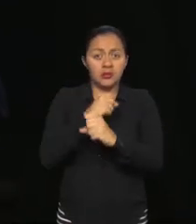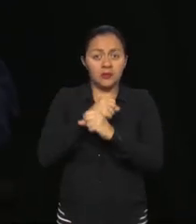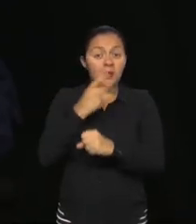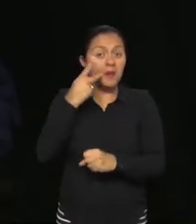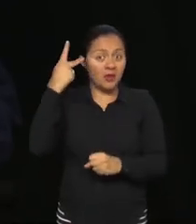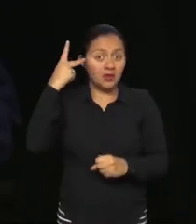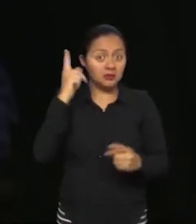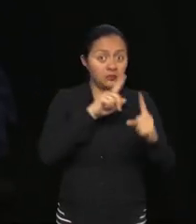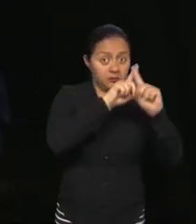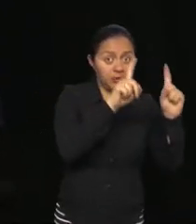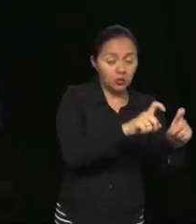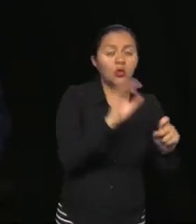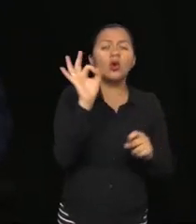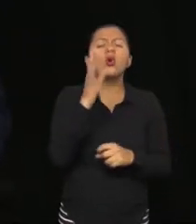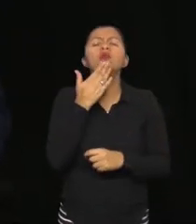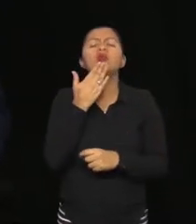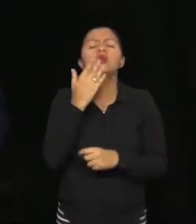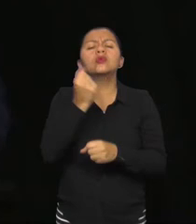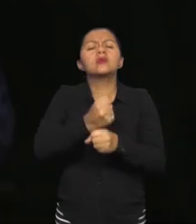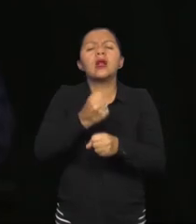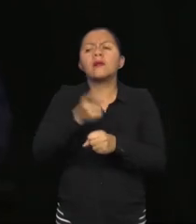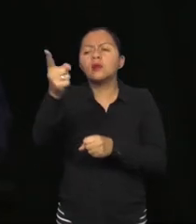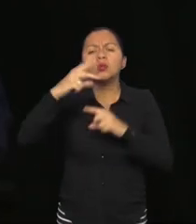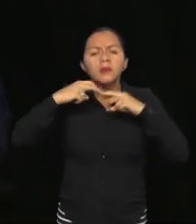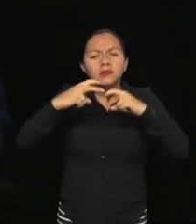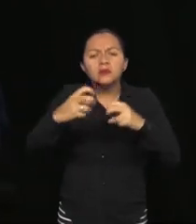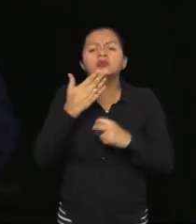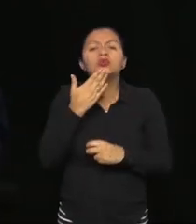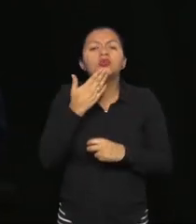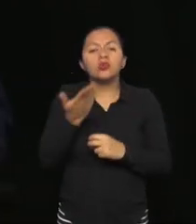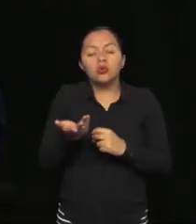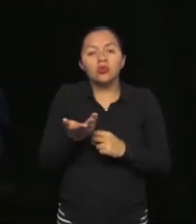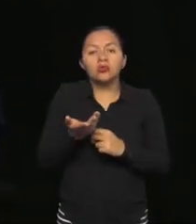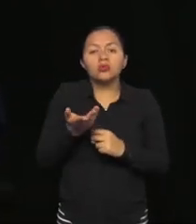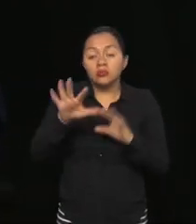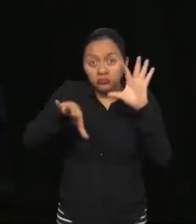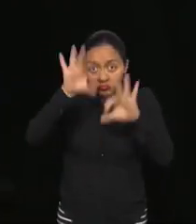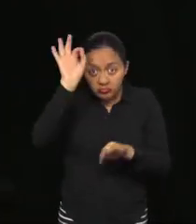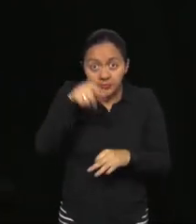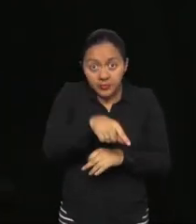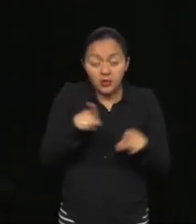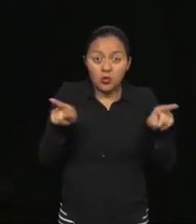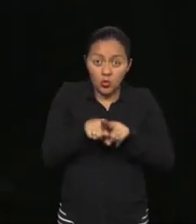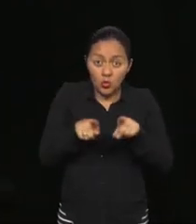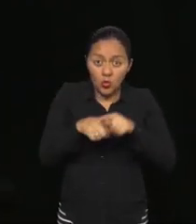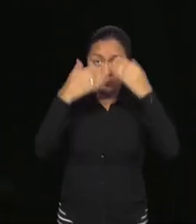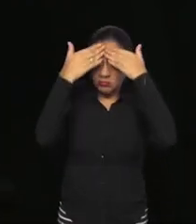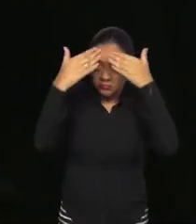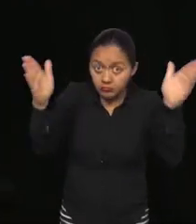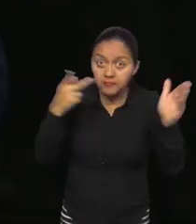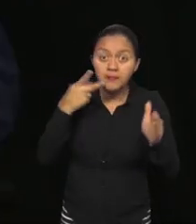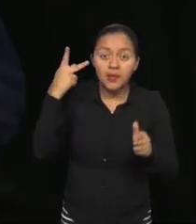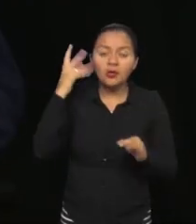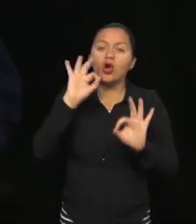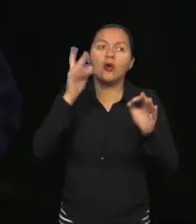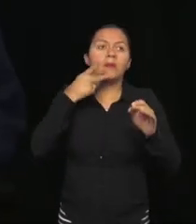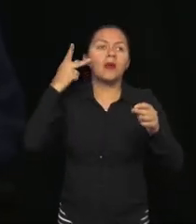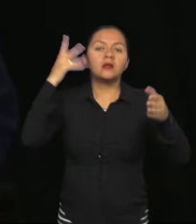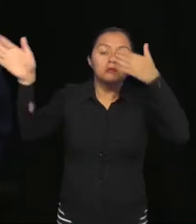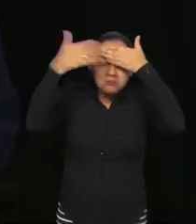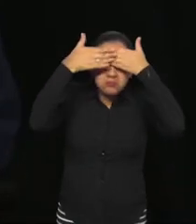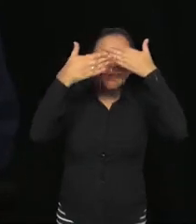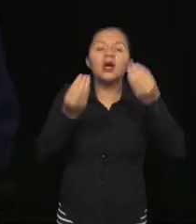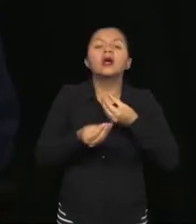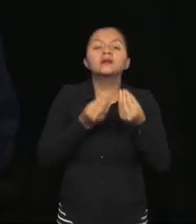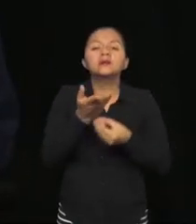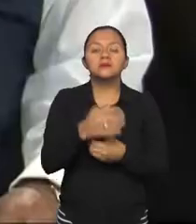padres de jóvenes con discapacidad? ¿Trabajaron con ellos? ¿Encontraron que hay esa misma apertura desde los padres, igual que las personas con